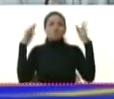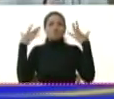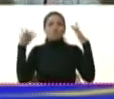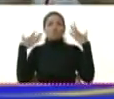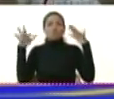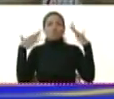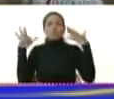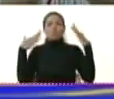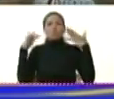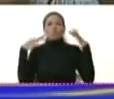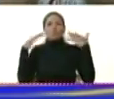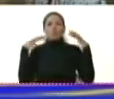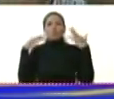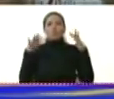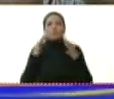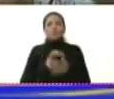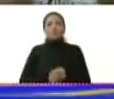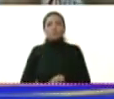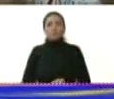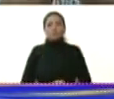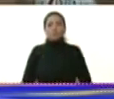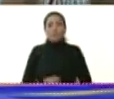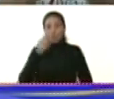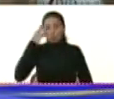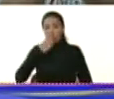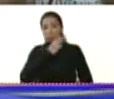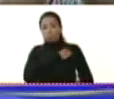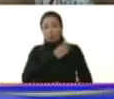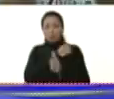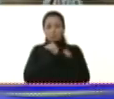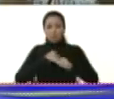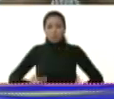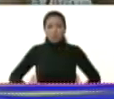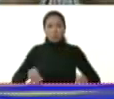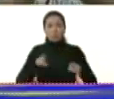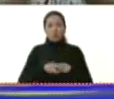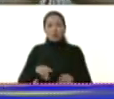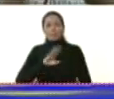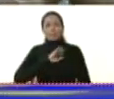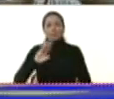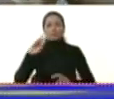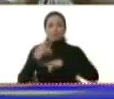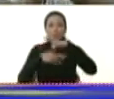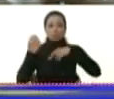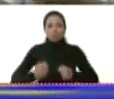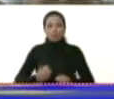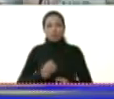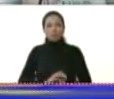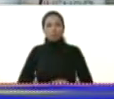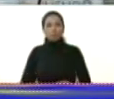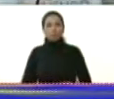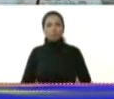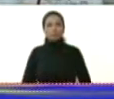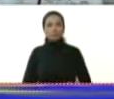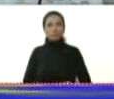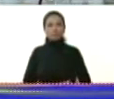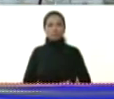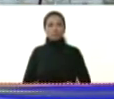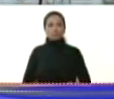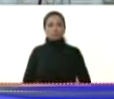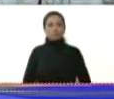Villarroel, general de la Fuerza Armada Nacional Bolivariana, general patriota y revolucionario.